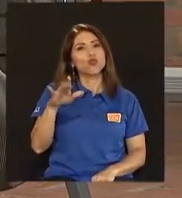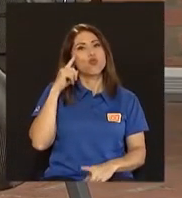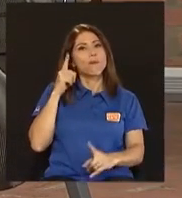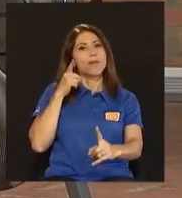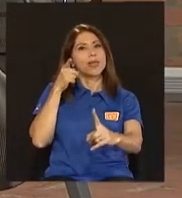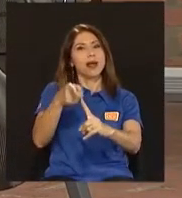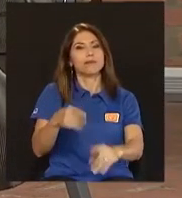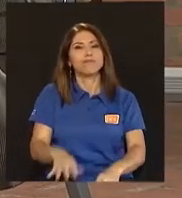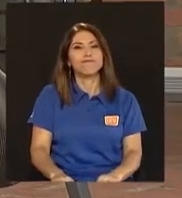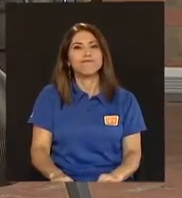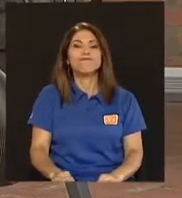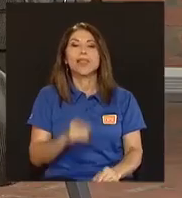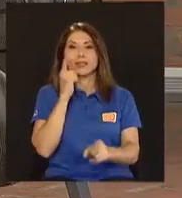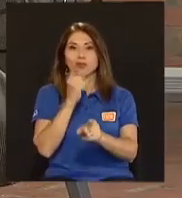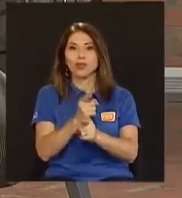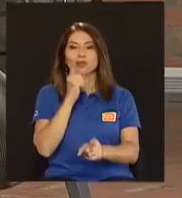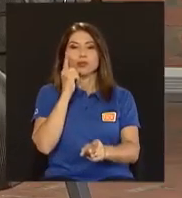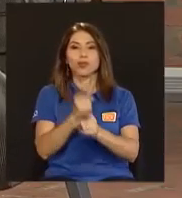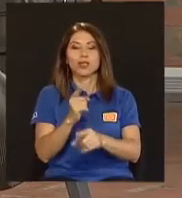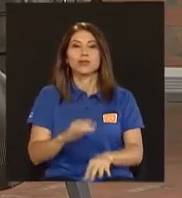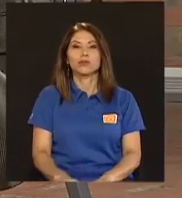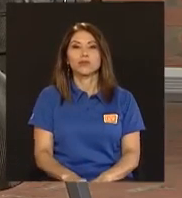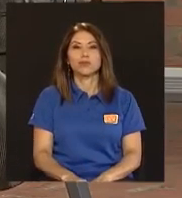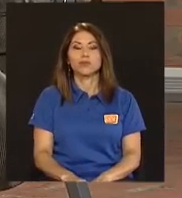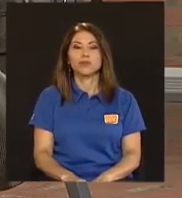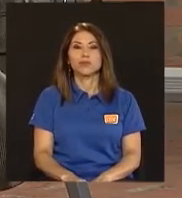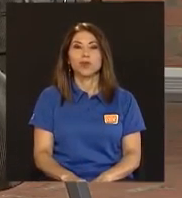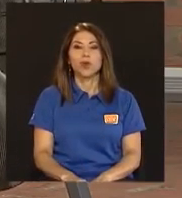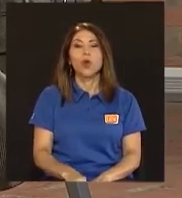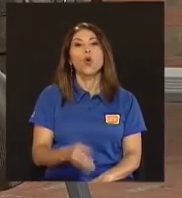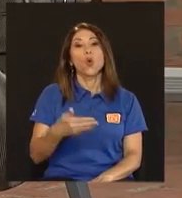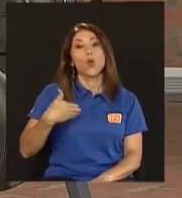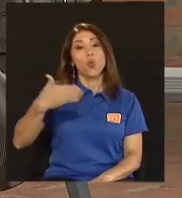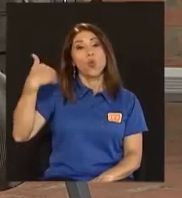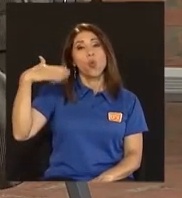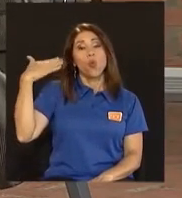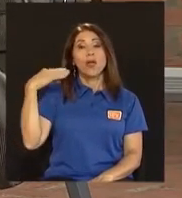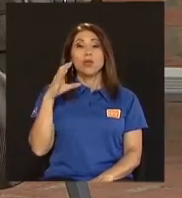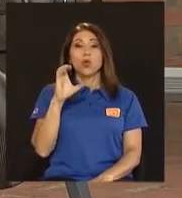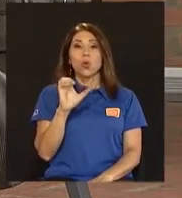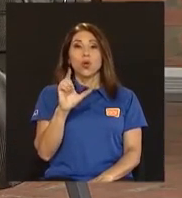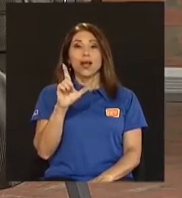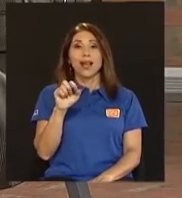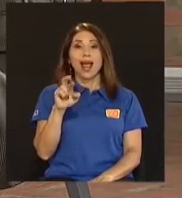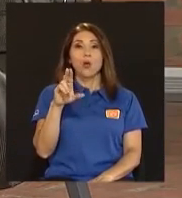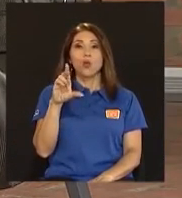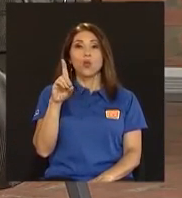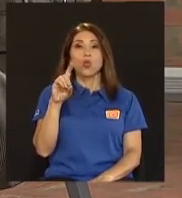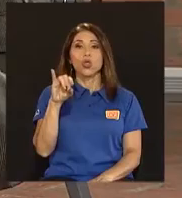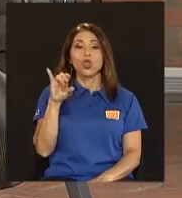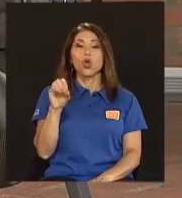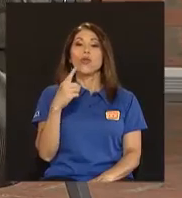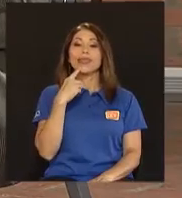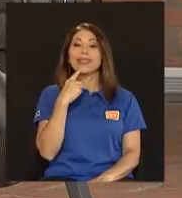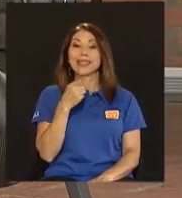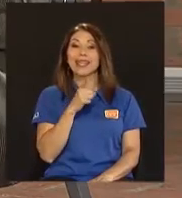Es correcto, es correcto. Cuando don Claudio nos habla de que en realidad estas